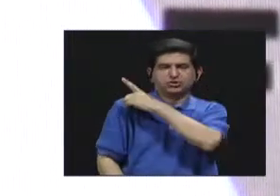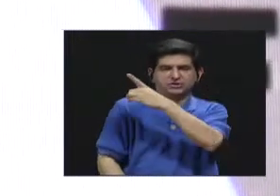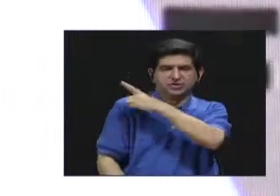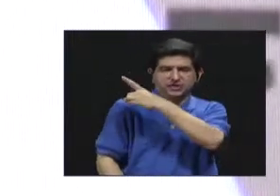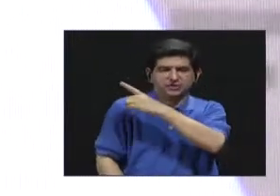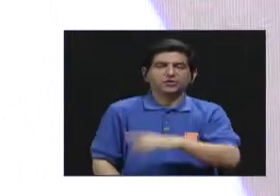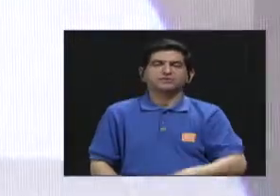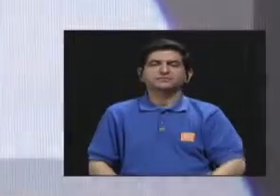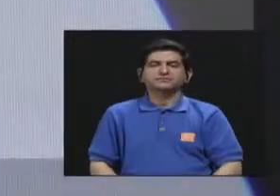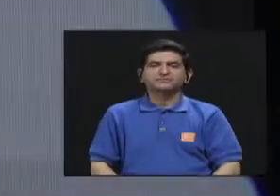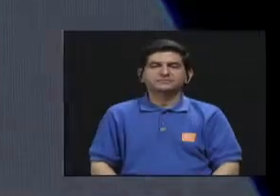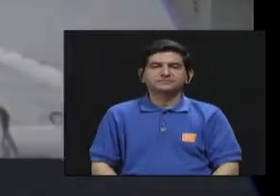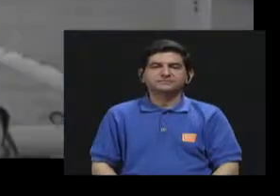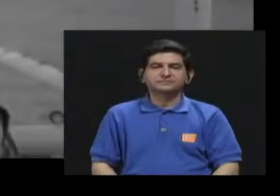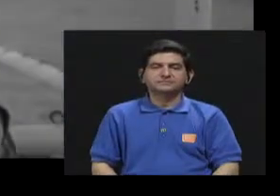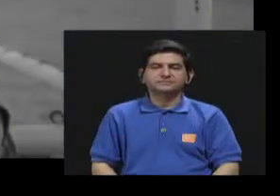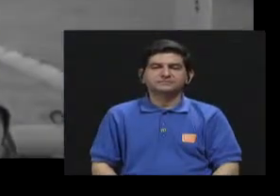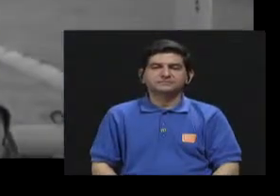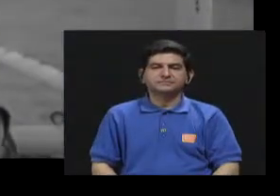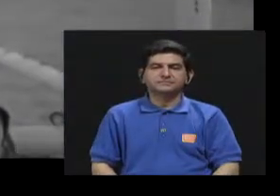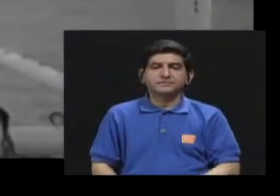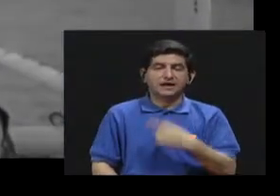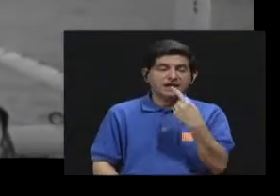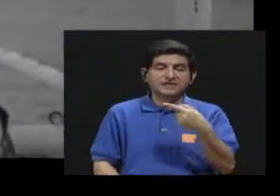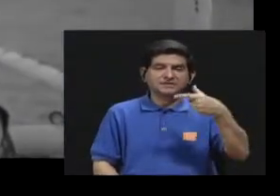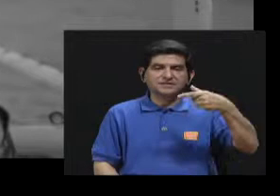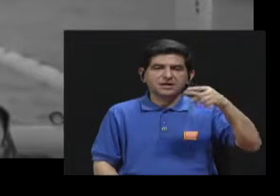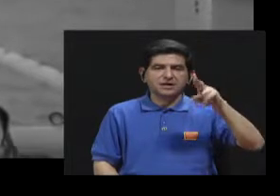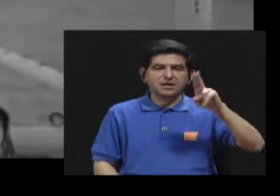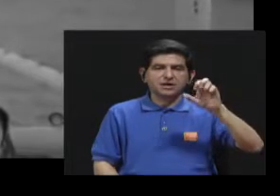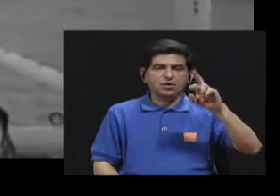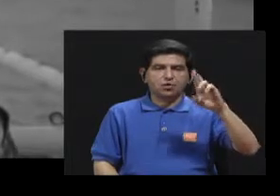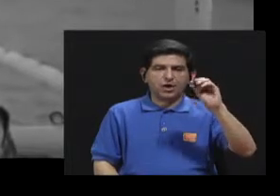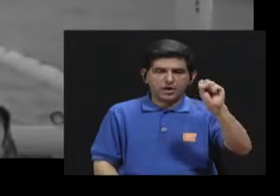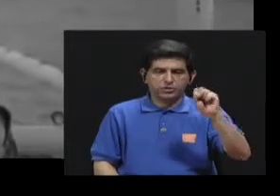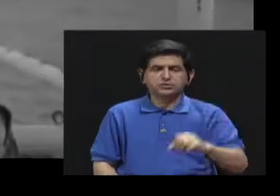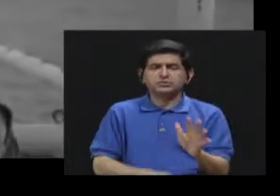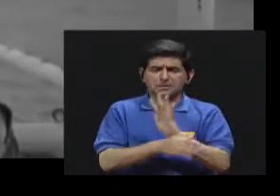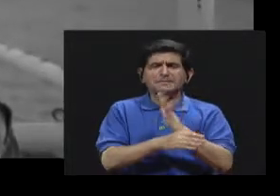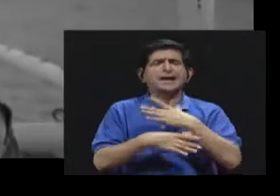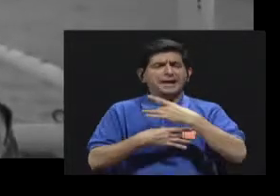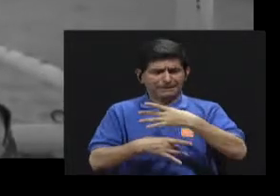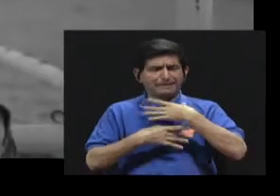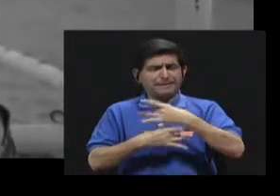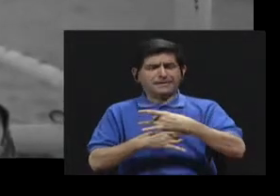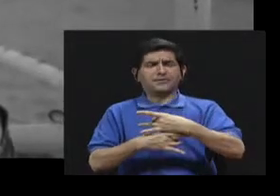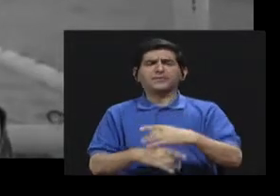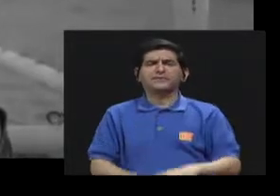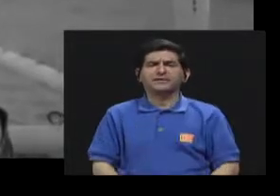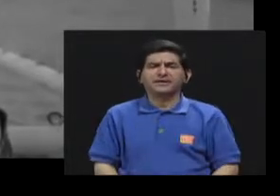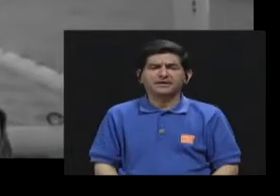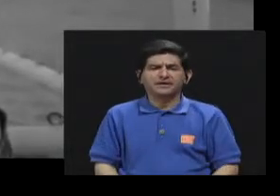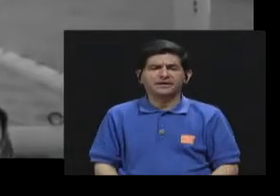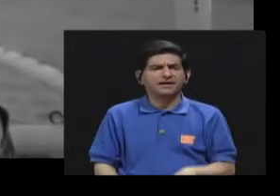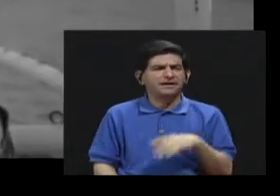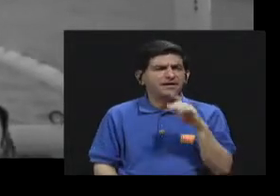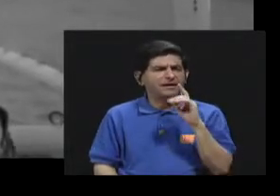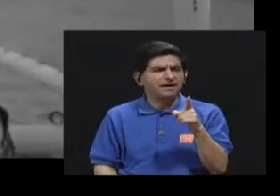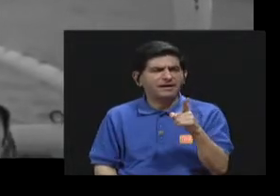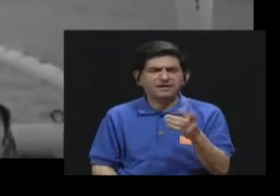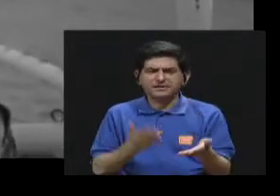Palacios. ¿Qué podemos decir de Güeros? Es una película bastante interesante porque es